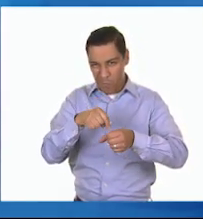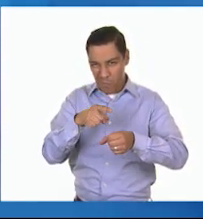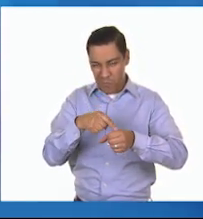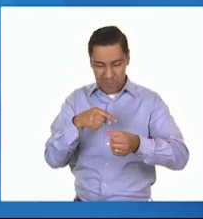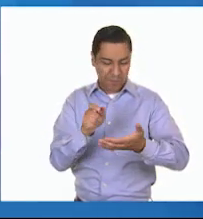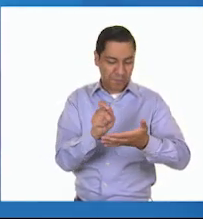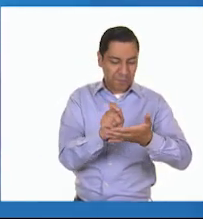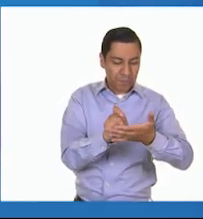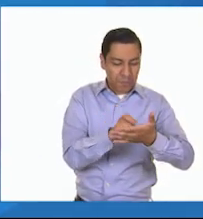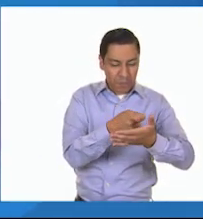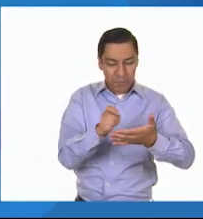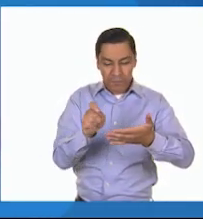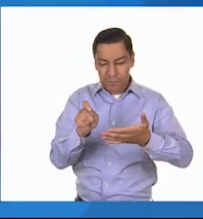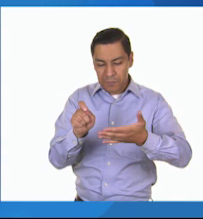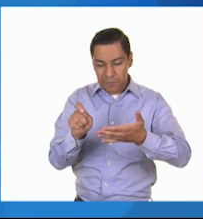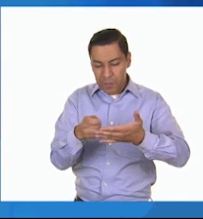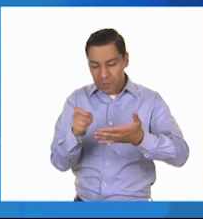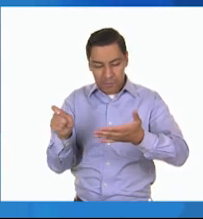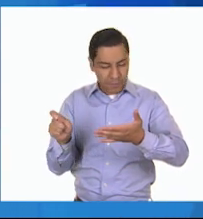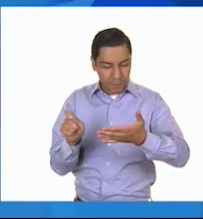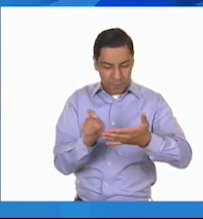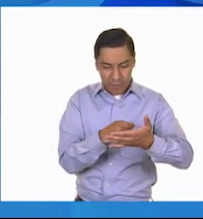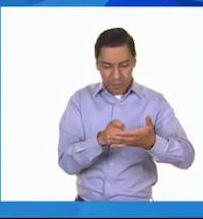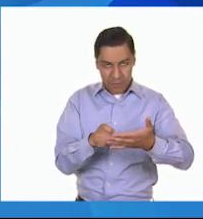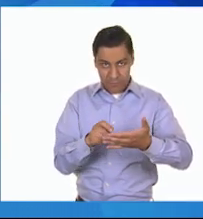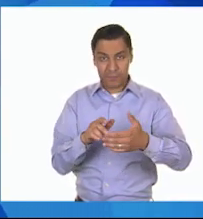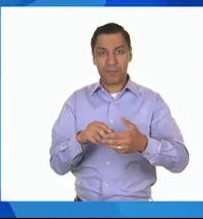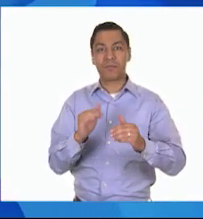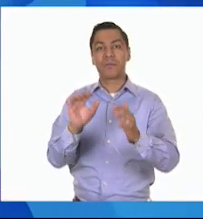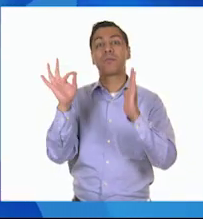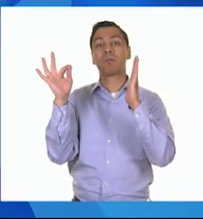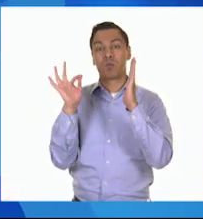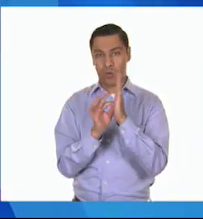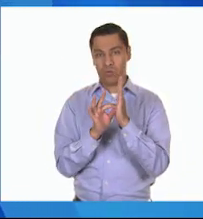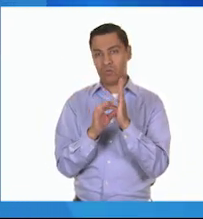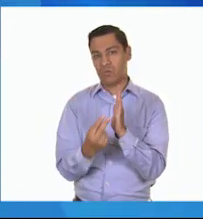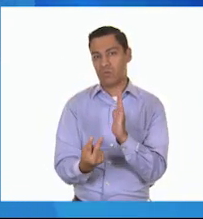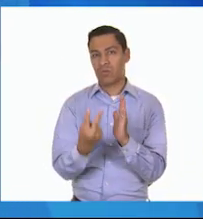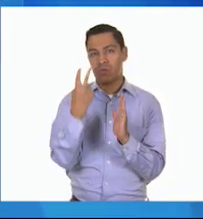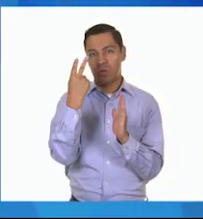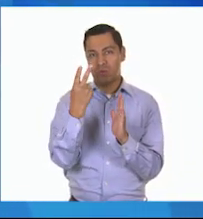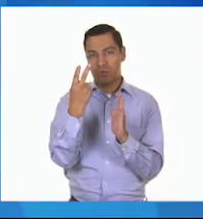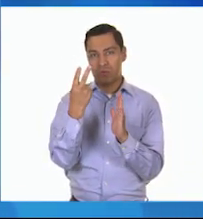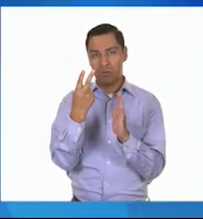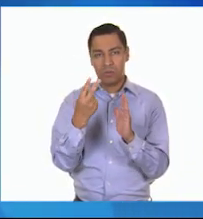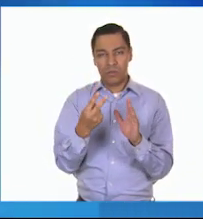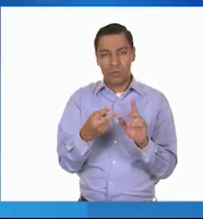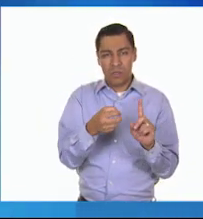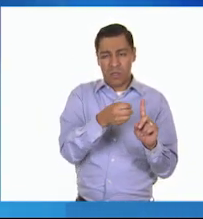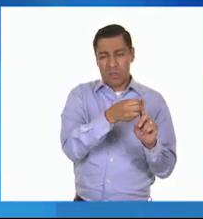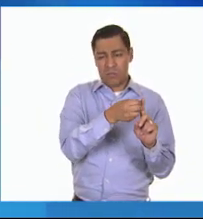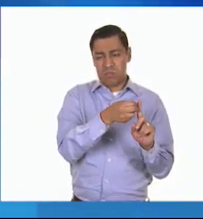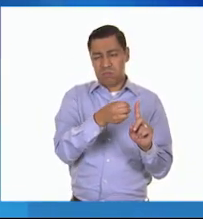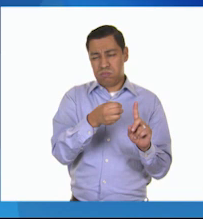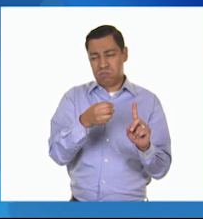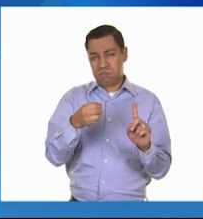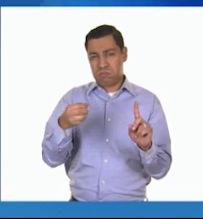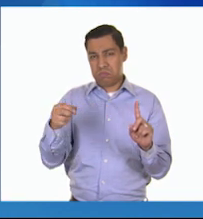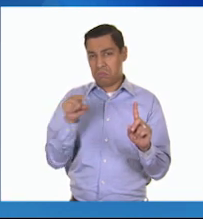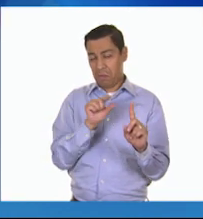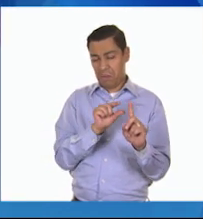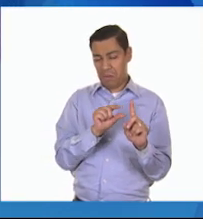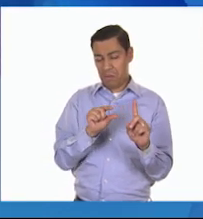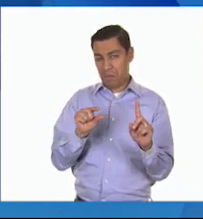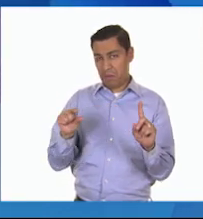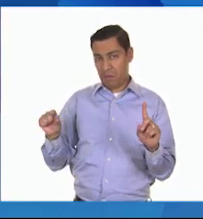también escribiendo lo que necesitan. Punto número 2. Elimina las oraciones que no son importantes.